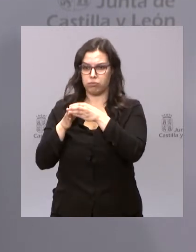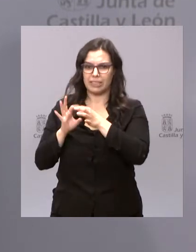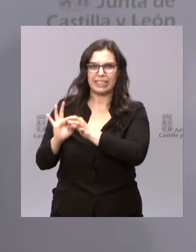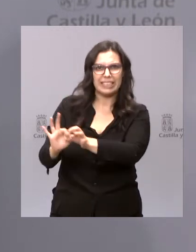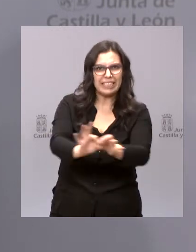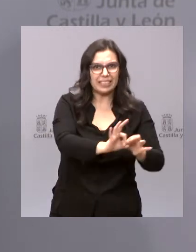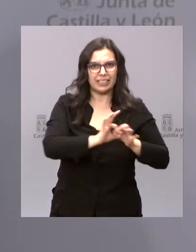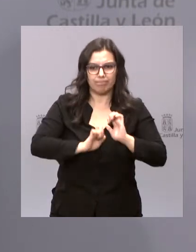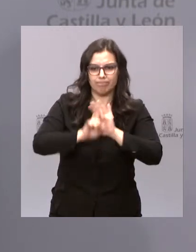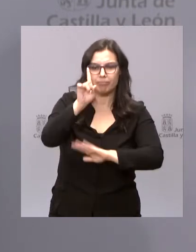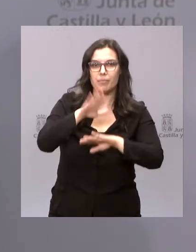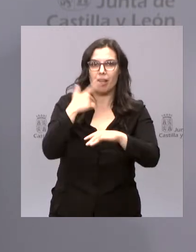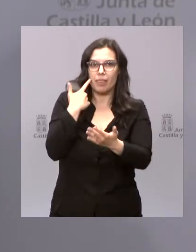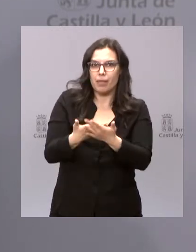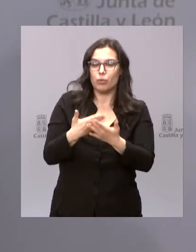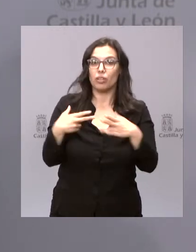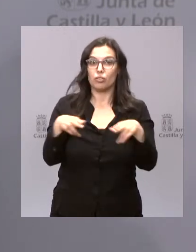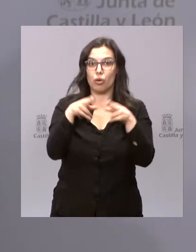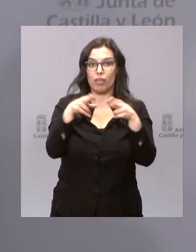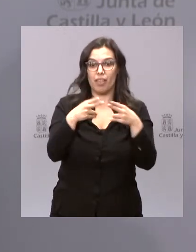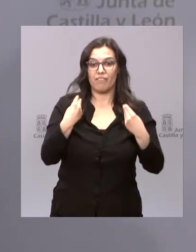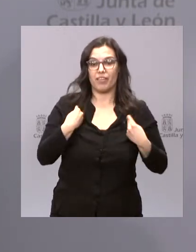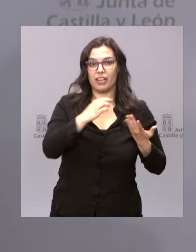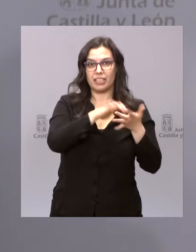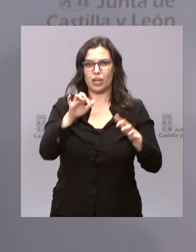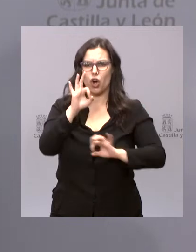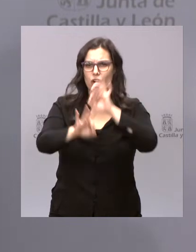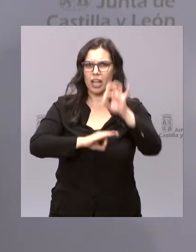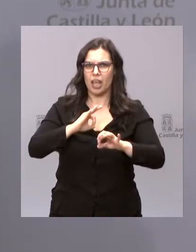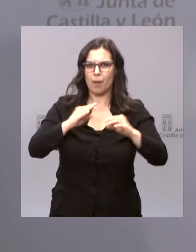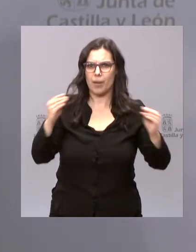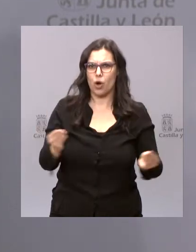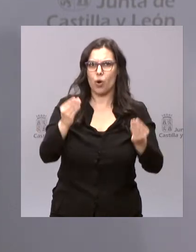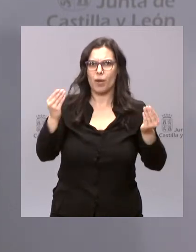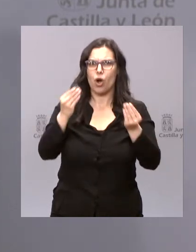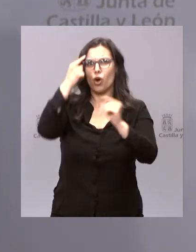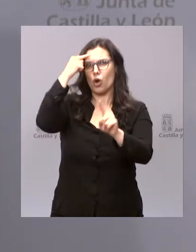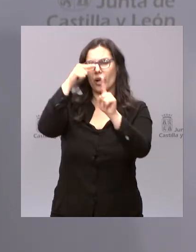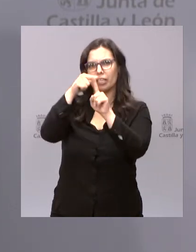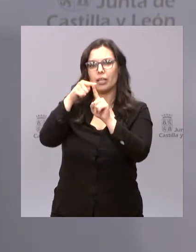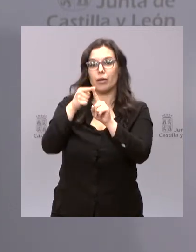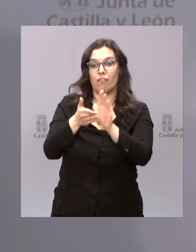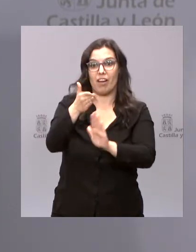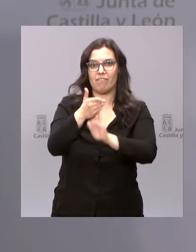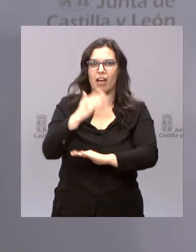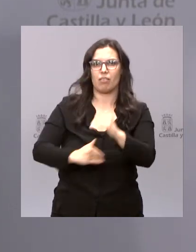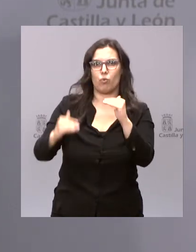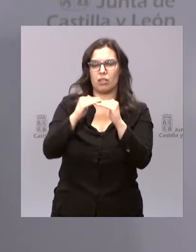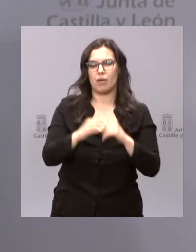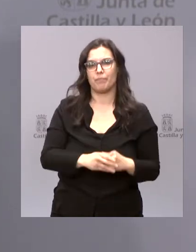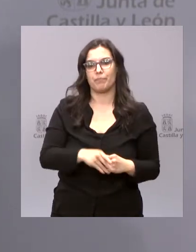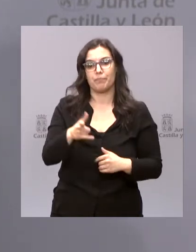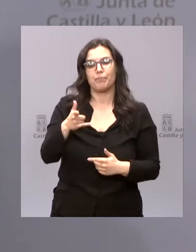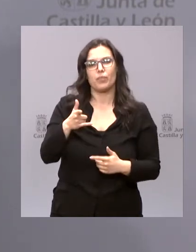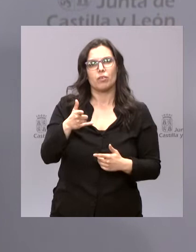que la sociedad de Castilla y León está cada vez mejor organizada para favorecer la igualdad. Un espacio de colaboración